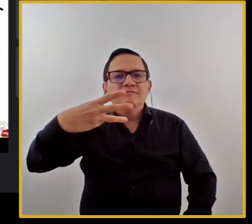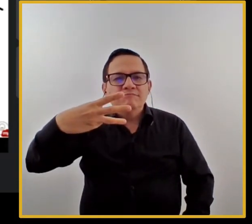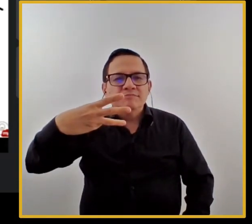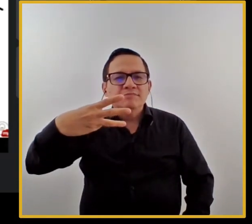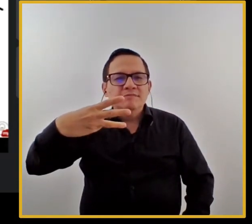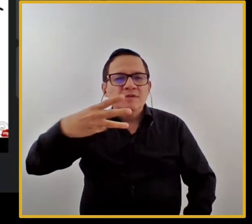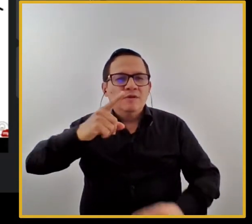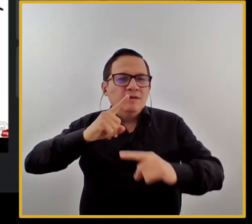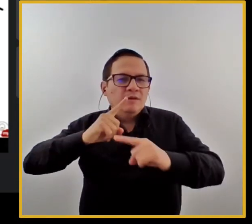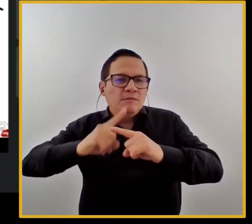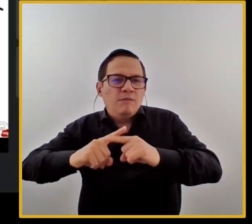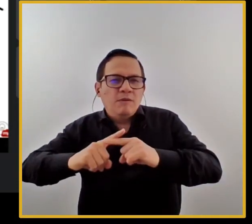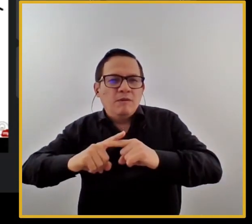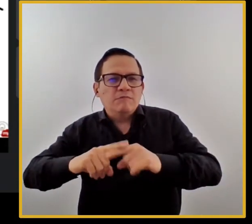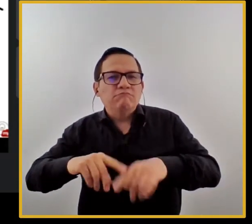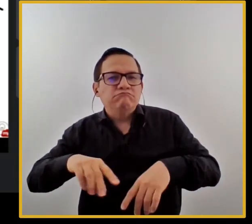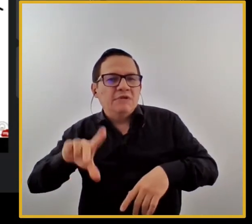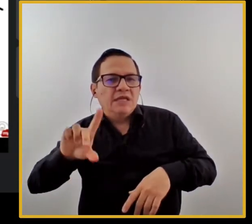por du,